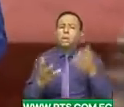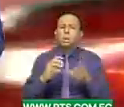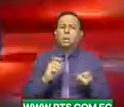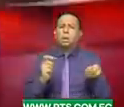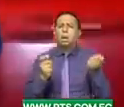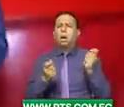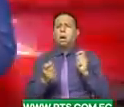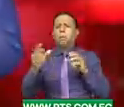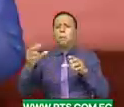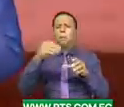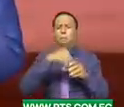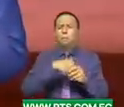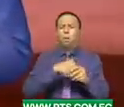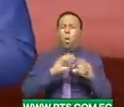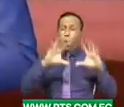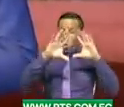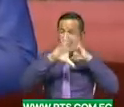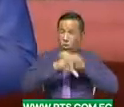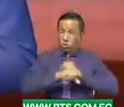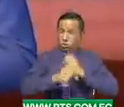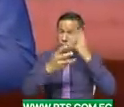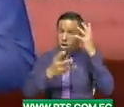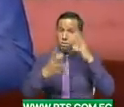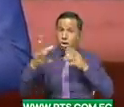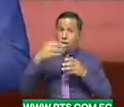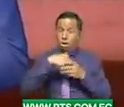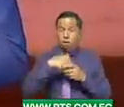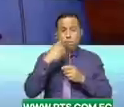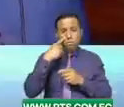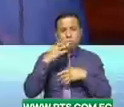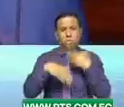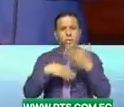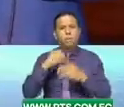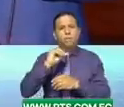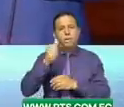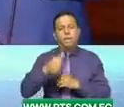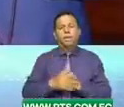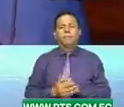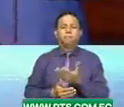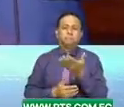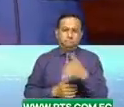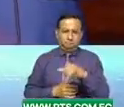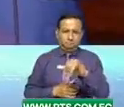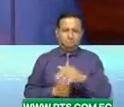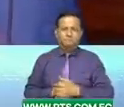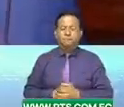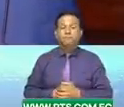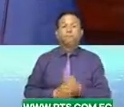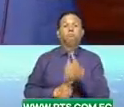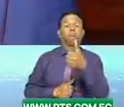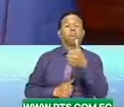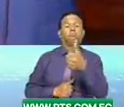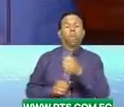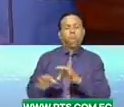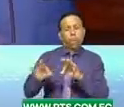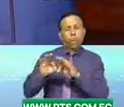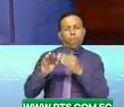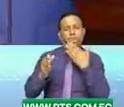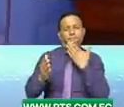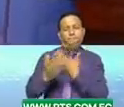que se haya presentado durante la madrugada en cuanto a este caso adelante anal así es a estar atentos de nuestras próximas emisiones muchísimas gracias